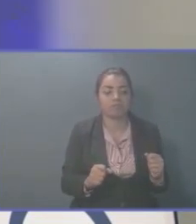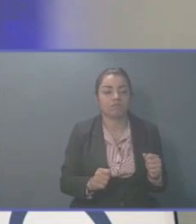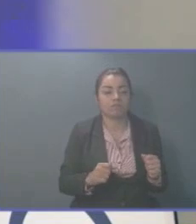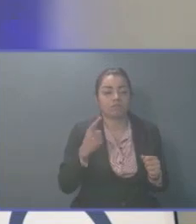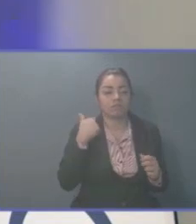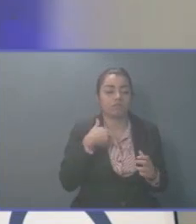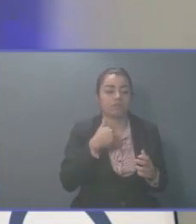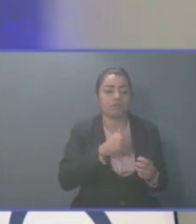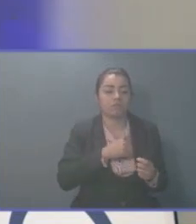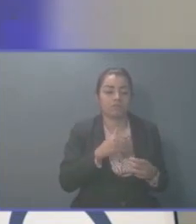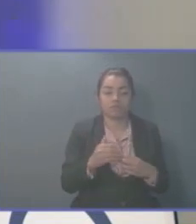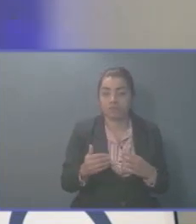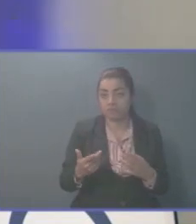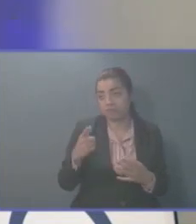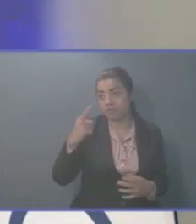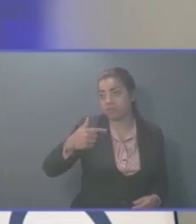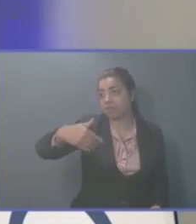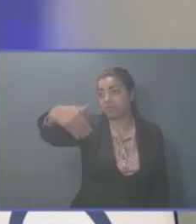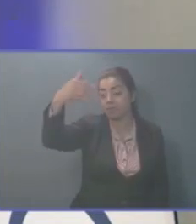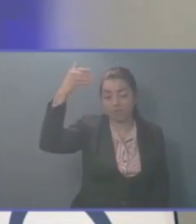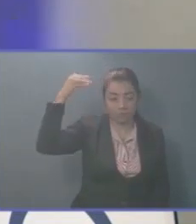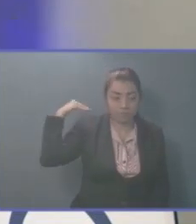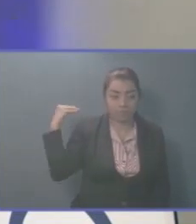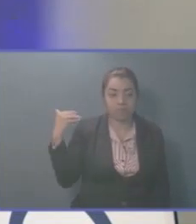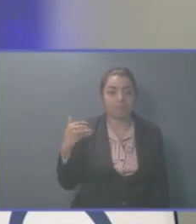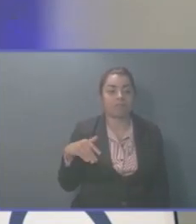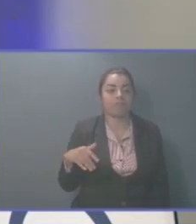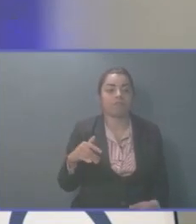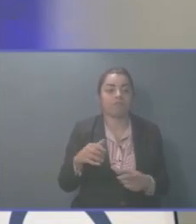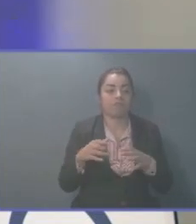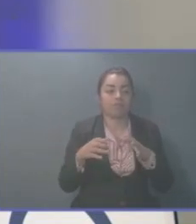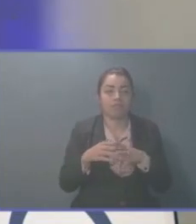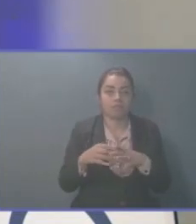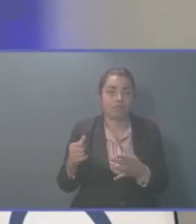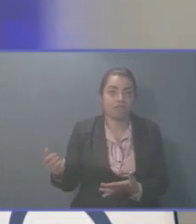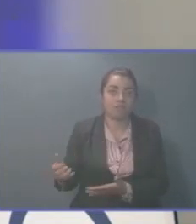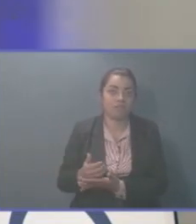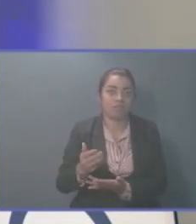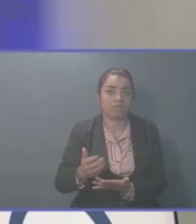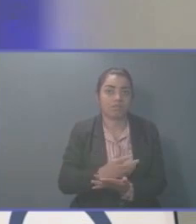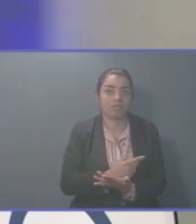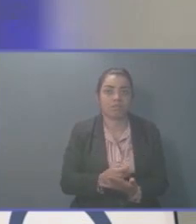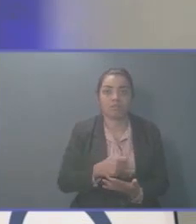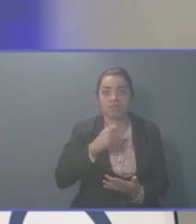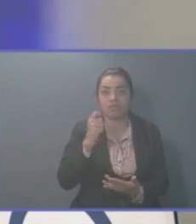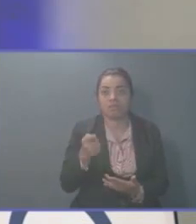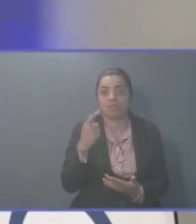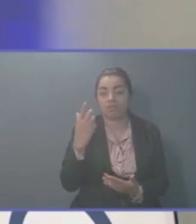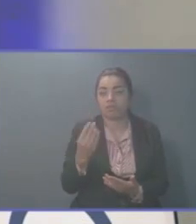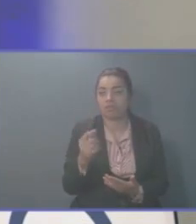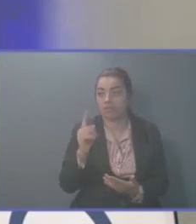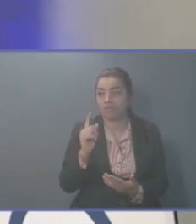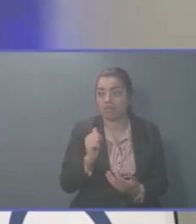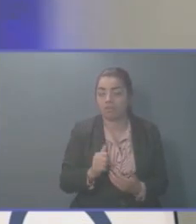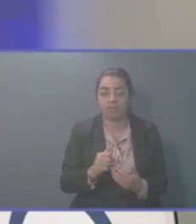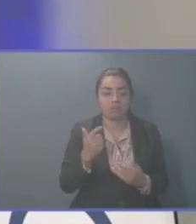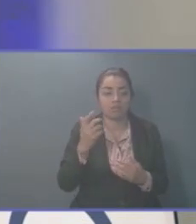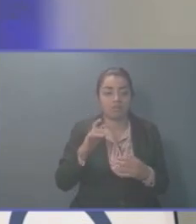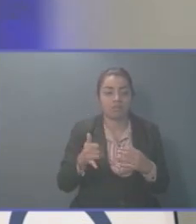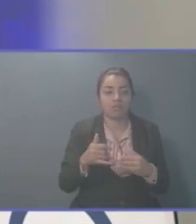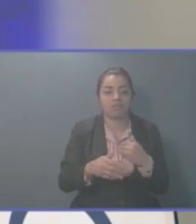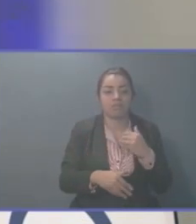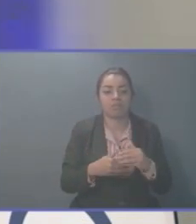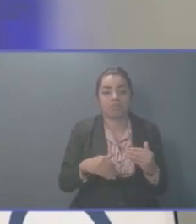nos había dicho el viernes pasado, cuando hubo una comisión de Hacienda a las 8:30, después del día jueves, que se conoció la